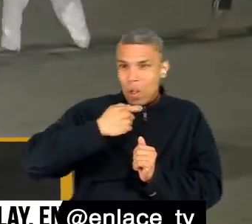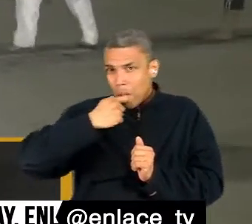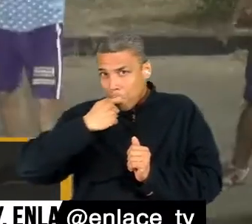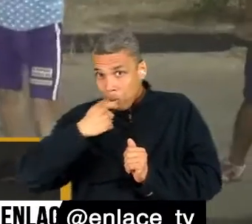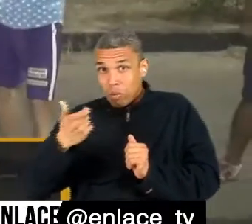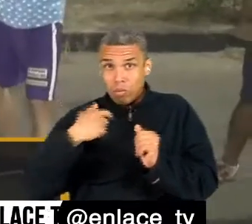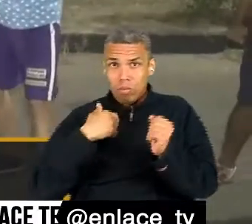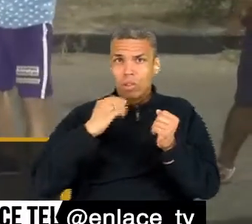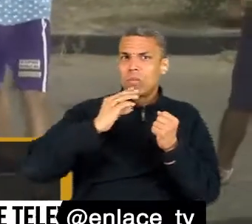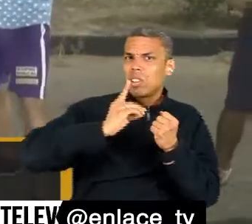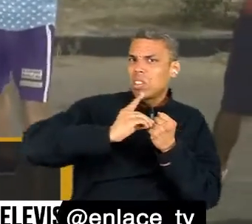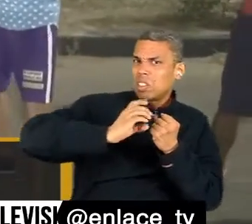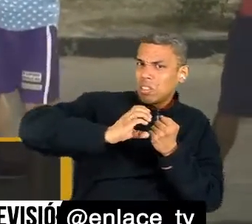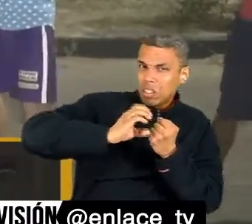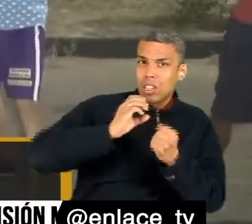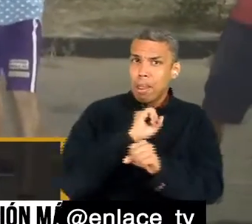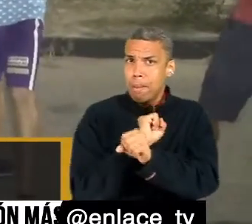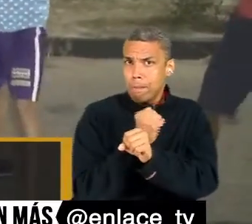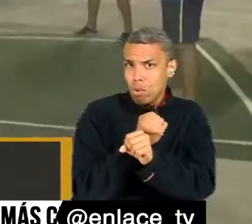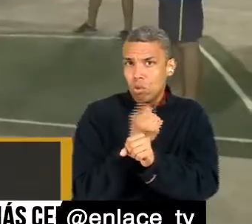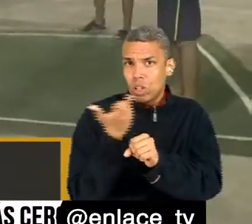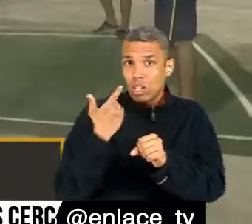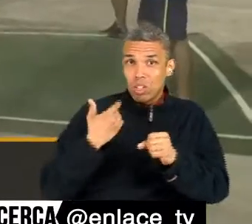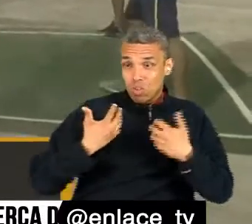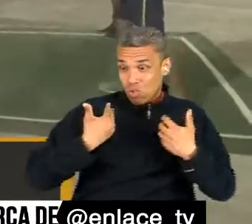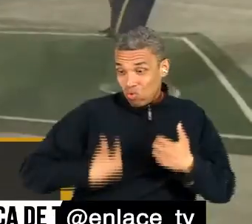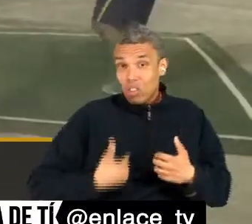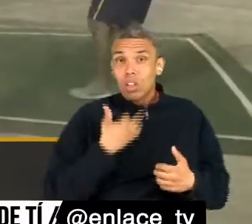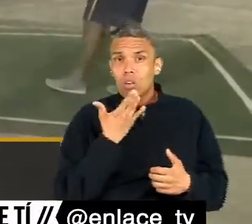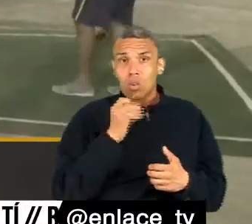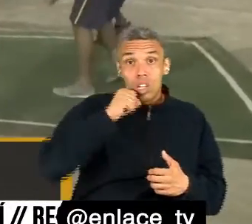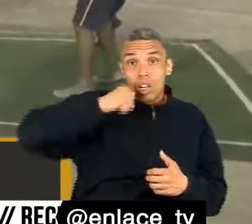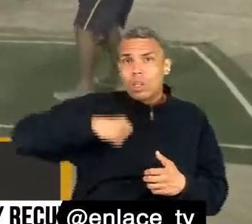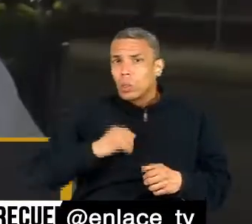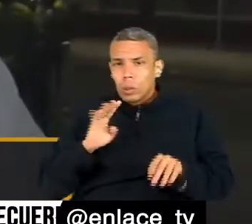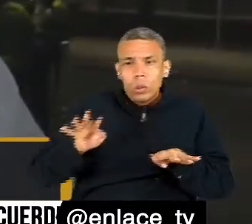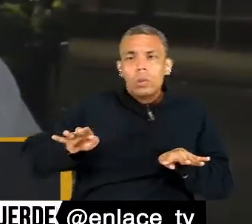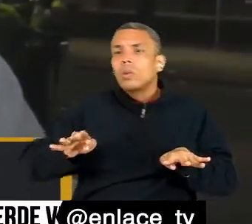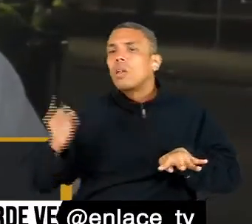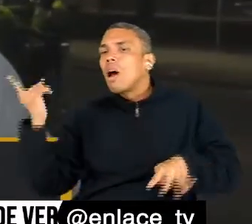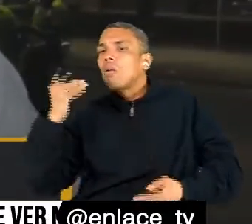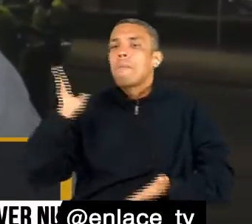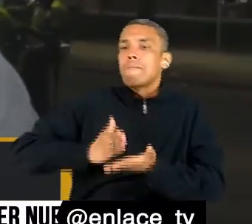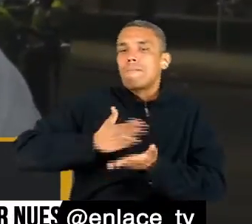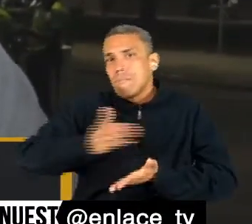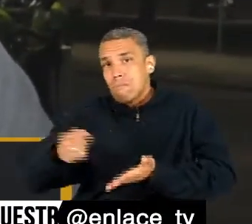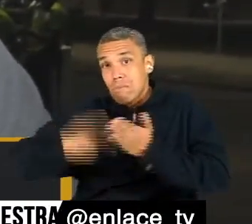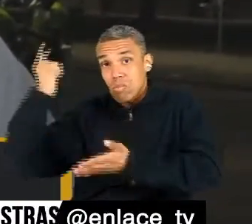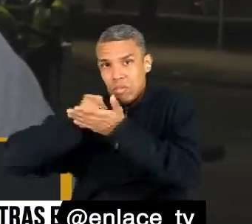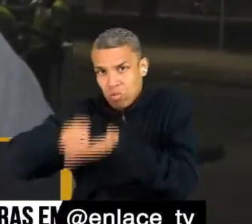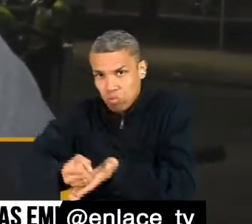socorro estuvieron prestos a brindar seguridad ciudadana y vial a los asistentes. Agradecerle a todos los entes